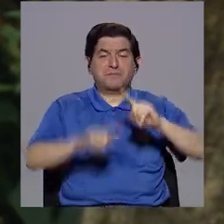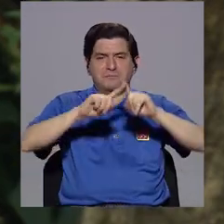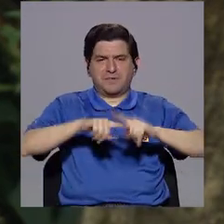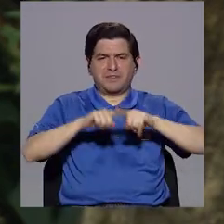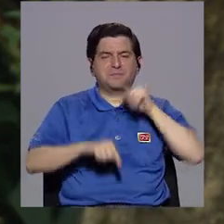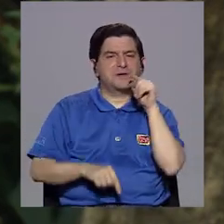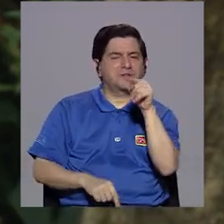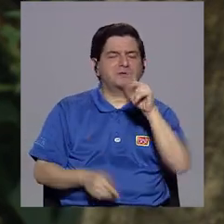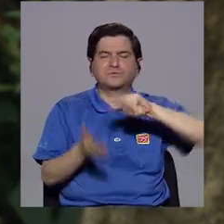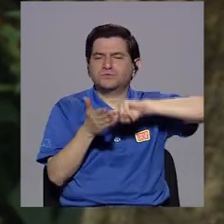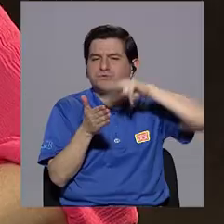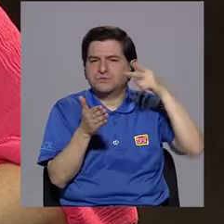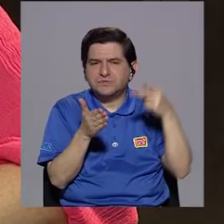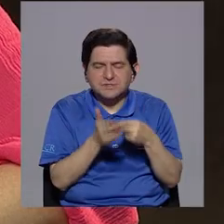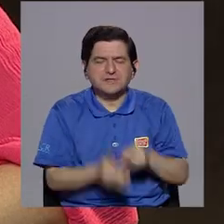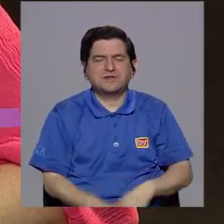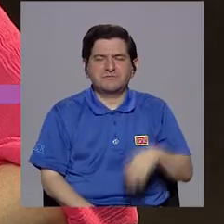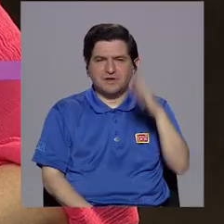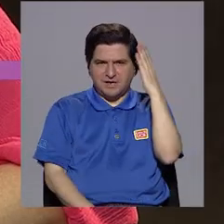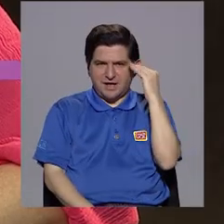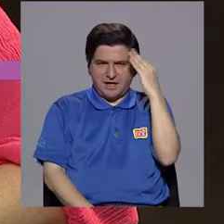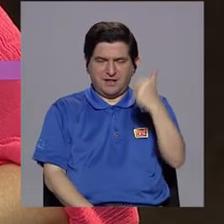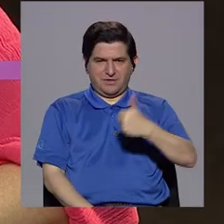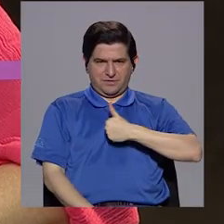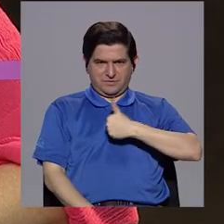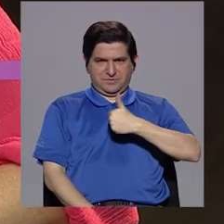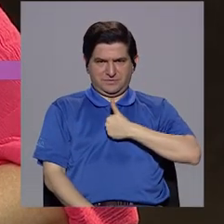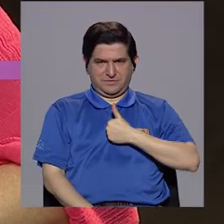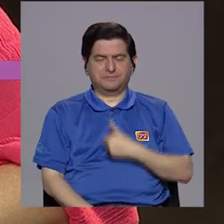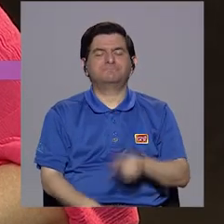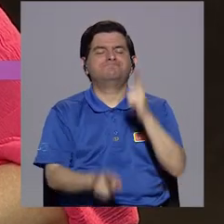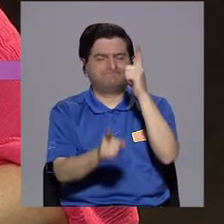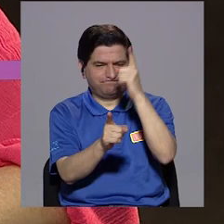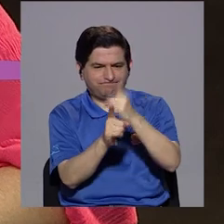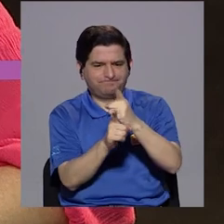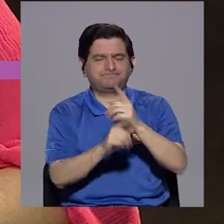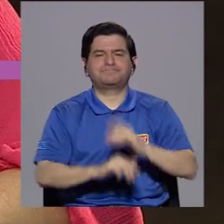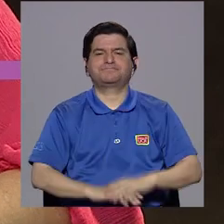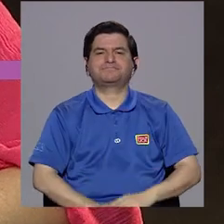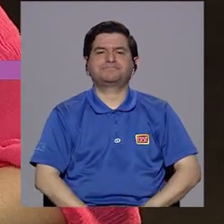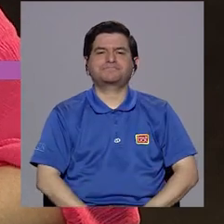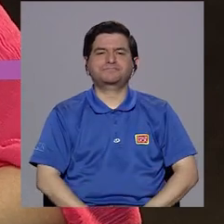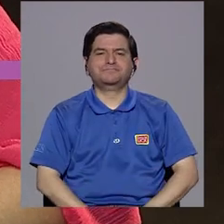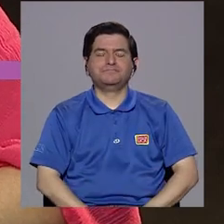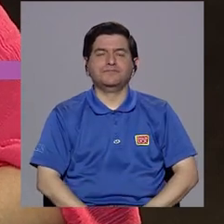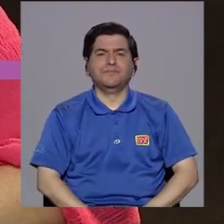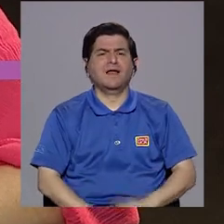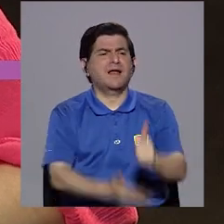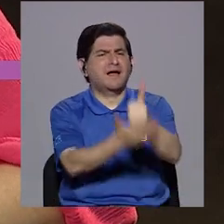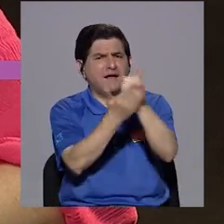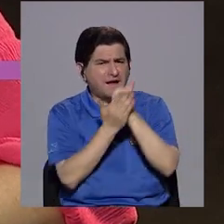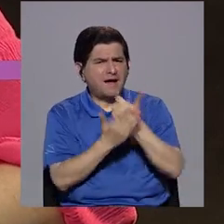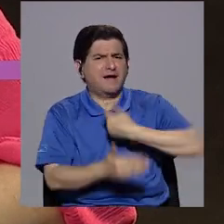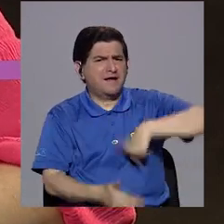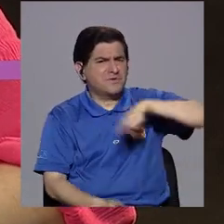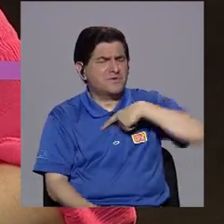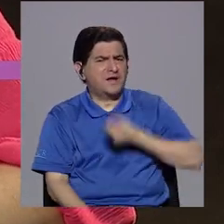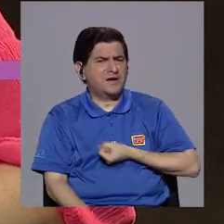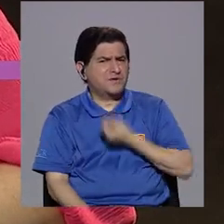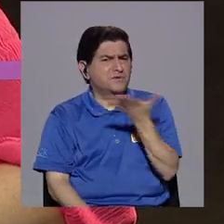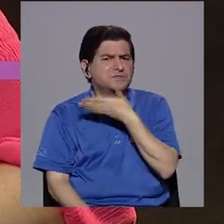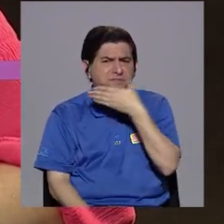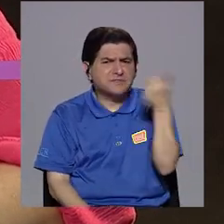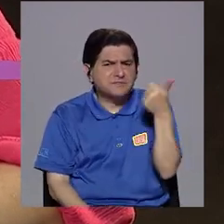con qué significa eso para vos. Con la vivencia de cada, exactamente, de cada persona. Exactamente. Exacto. Y entonces, digamos, nos puede ayudar, por ejemplo,